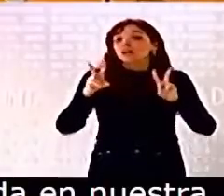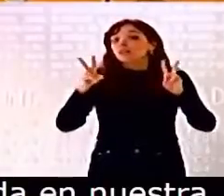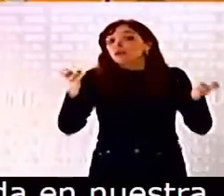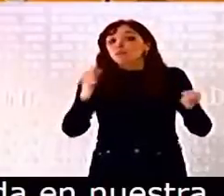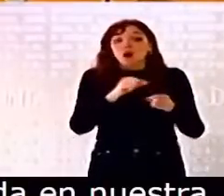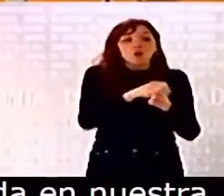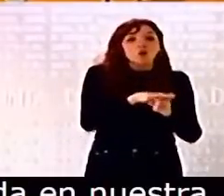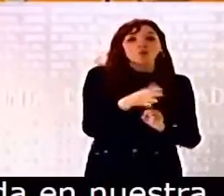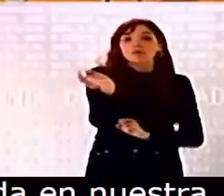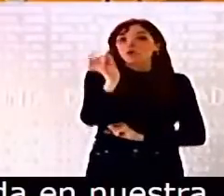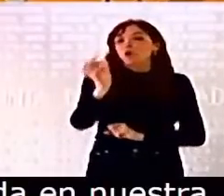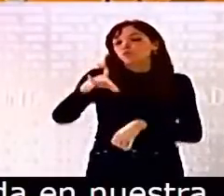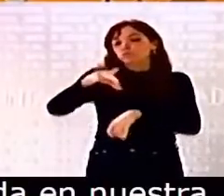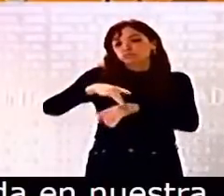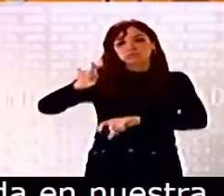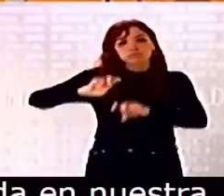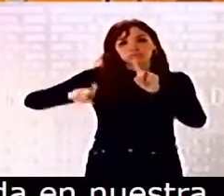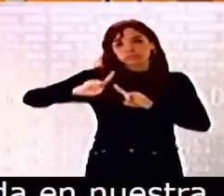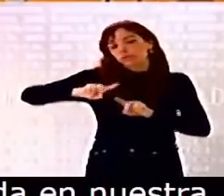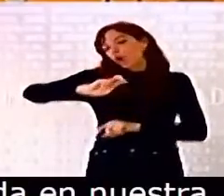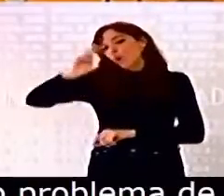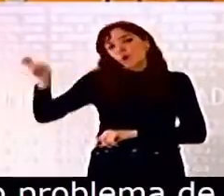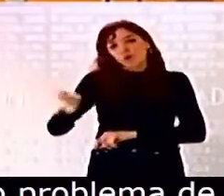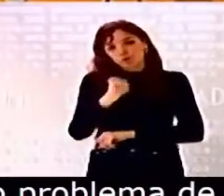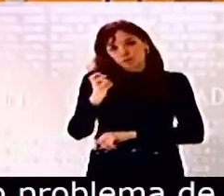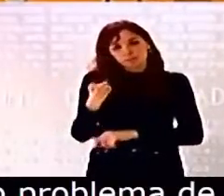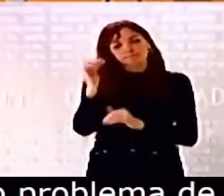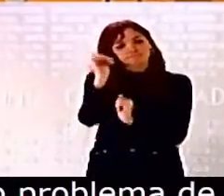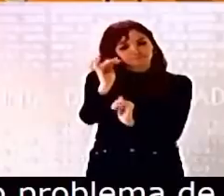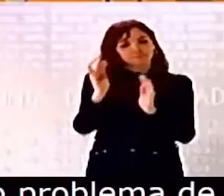por otro problema de salud que sea